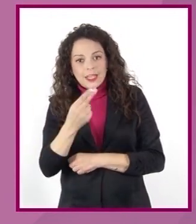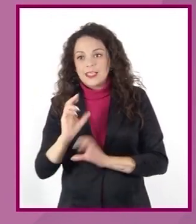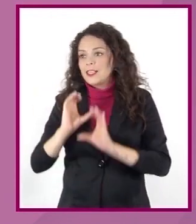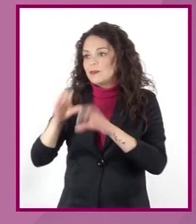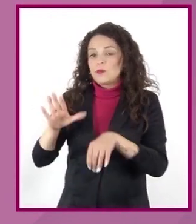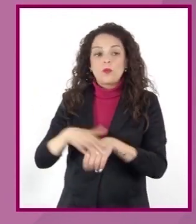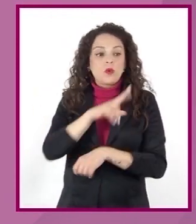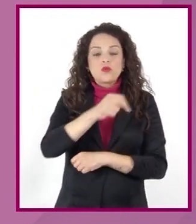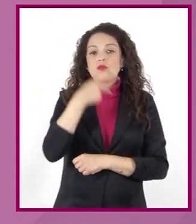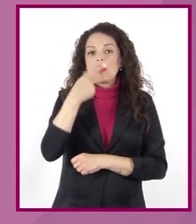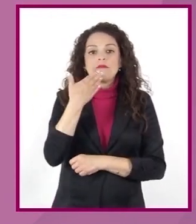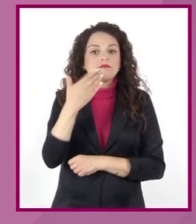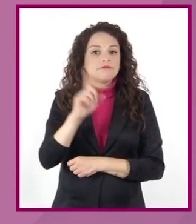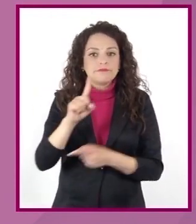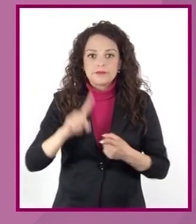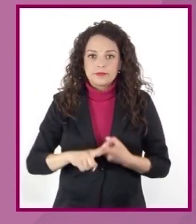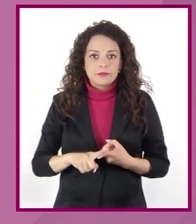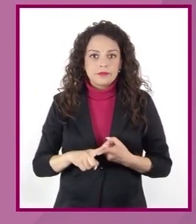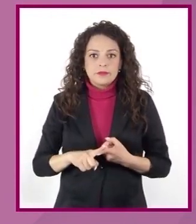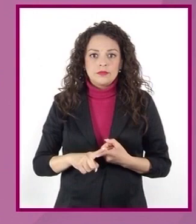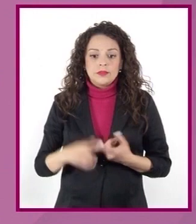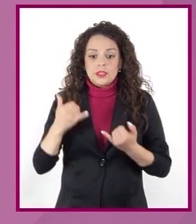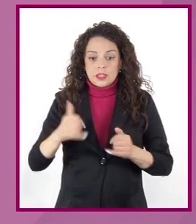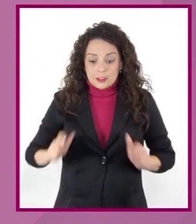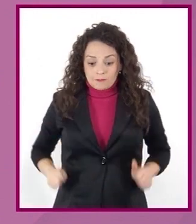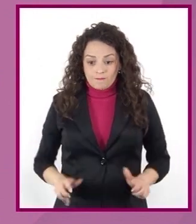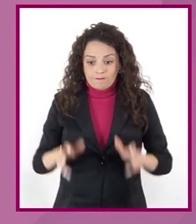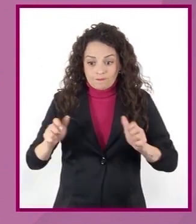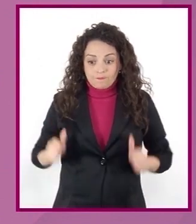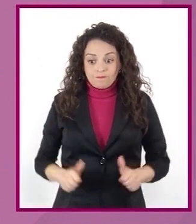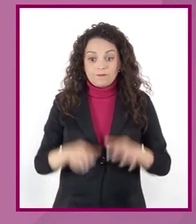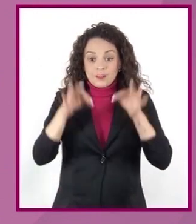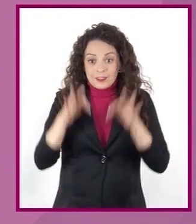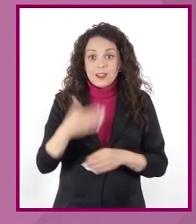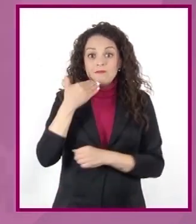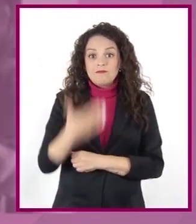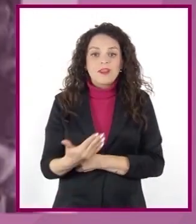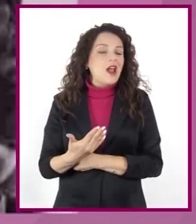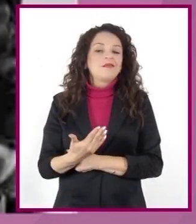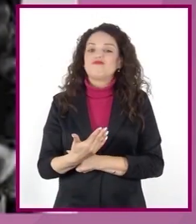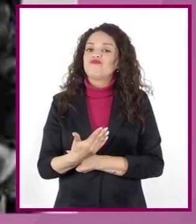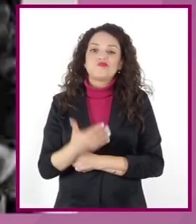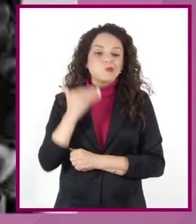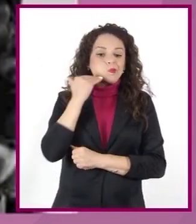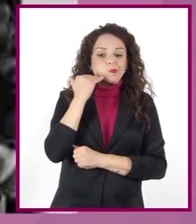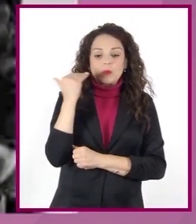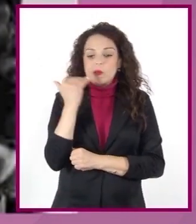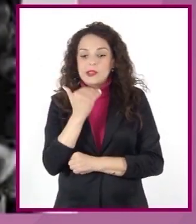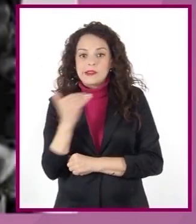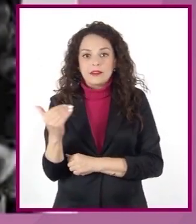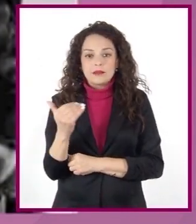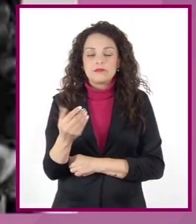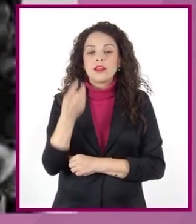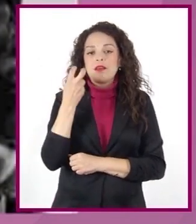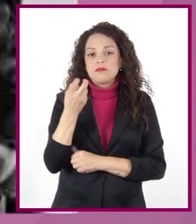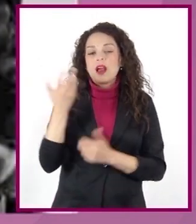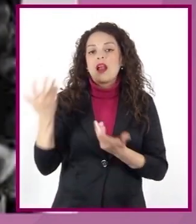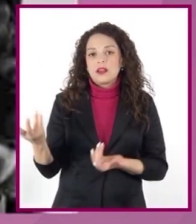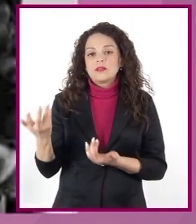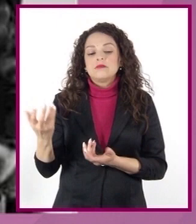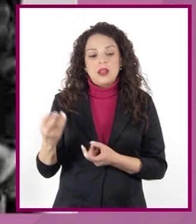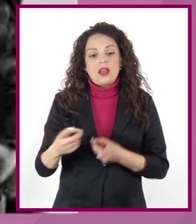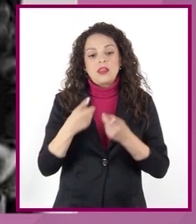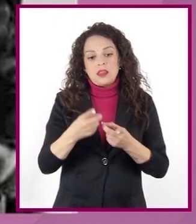hablaba bien y no manejaba la silla de ruedas como otros de sus compañeros. Así que pidió que le dieran la